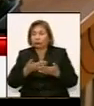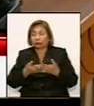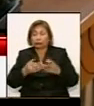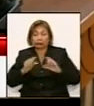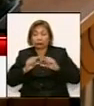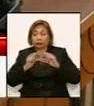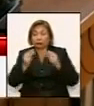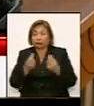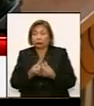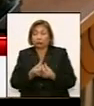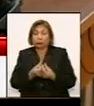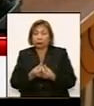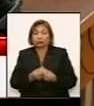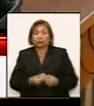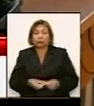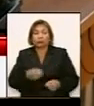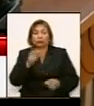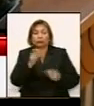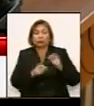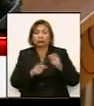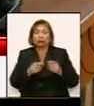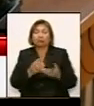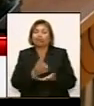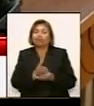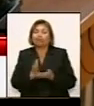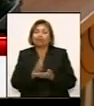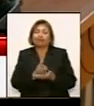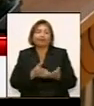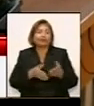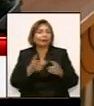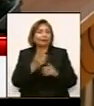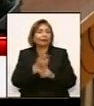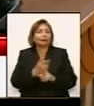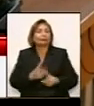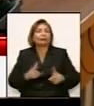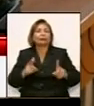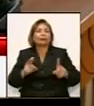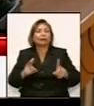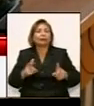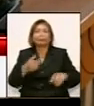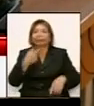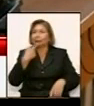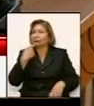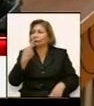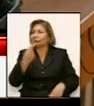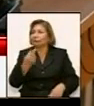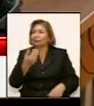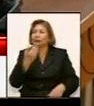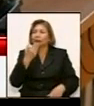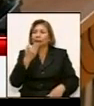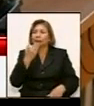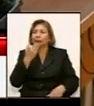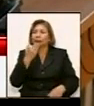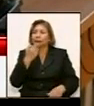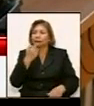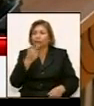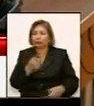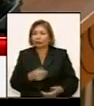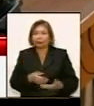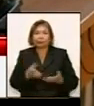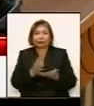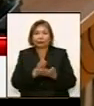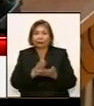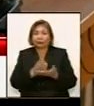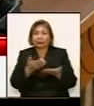grupos de personas que se sienten de alguna manera con la libertad y autoridad de poder decir de quién el contenido debería estar en